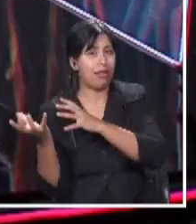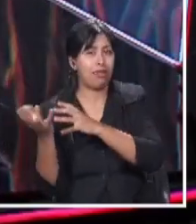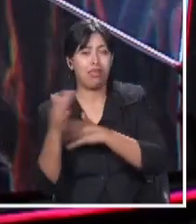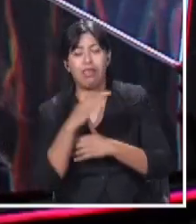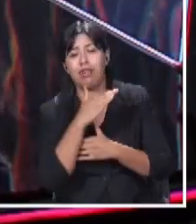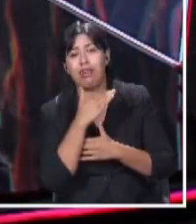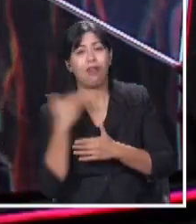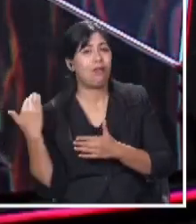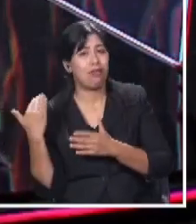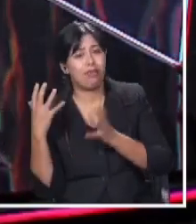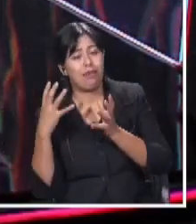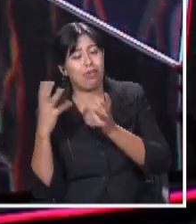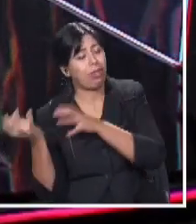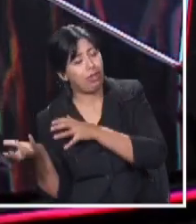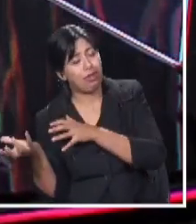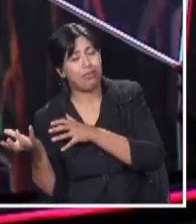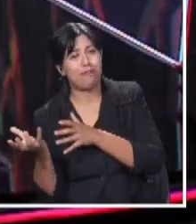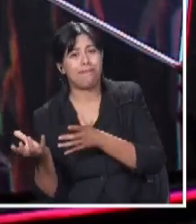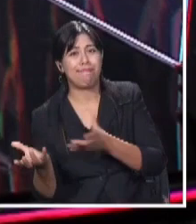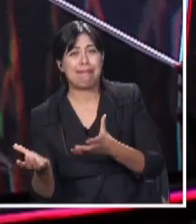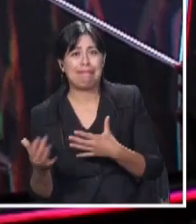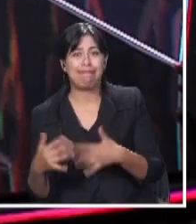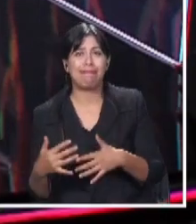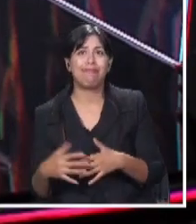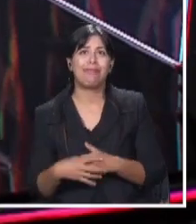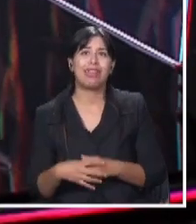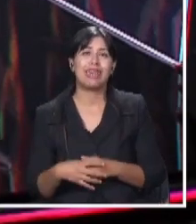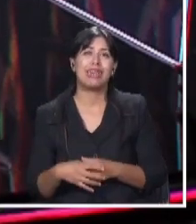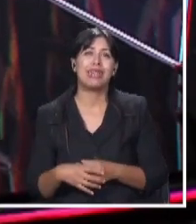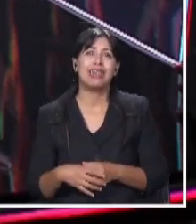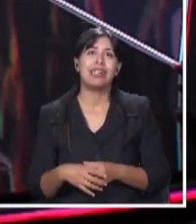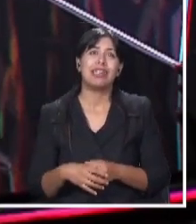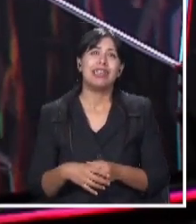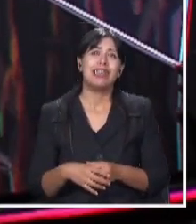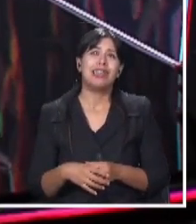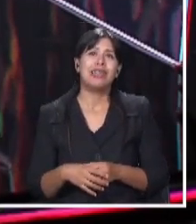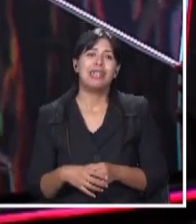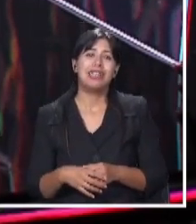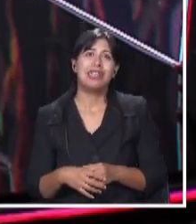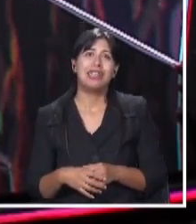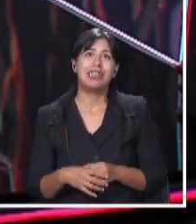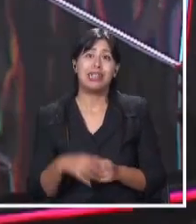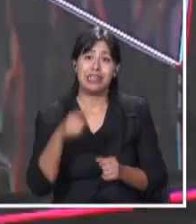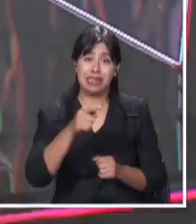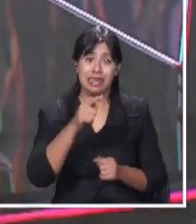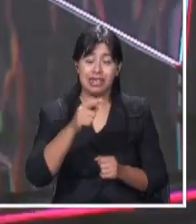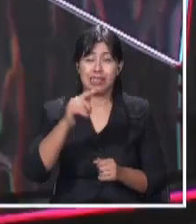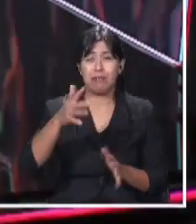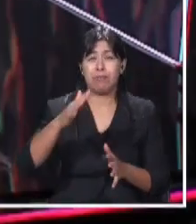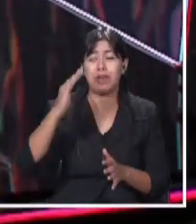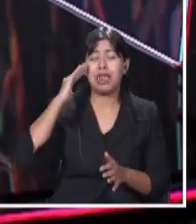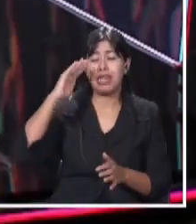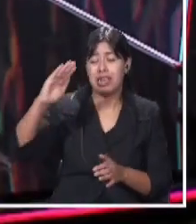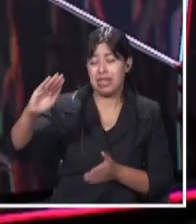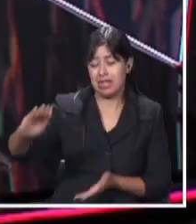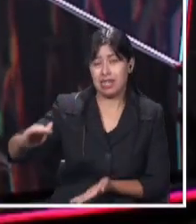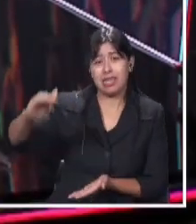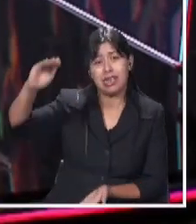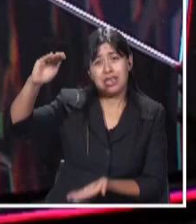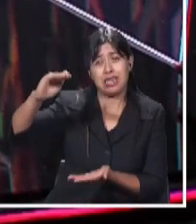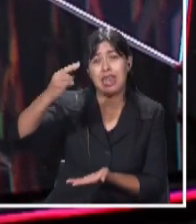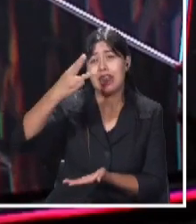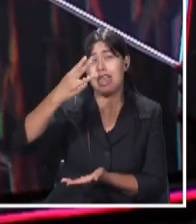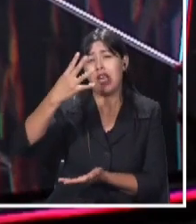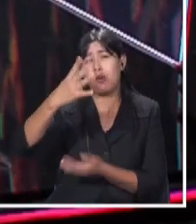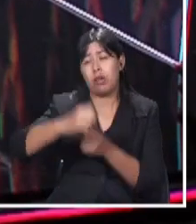tendones del cuello. Ya. Este robot, que tiene la altura de un niño como de 3-4 años, es una